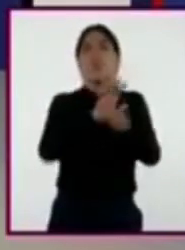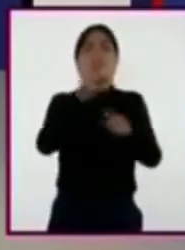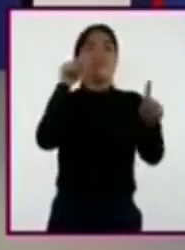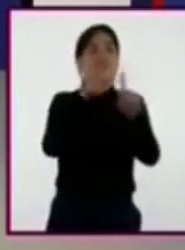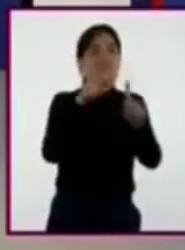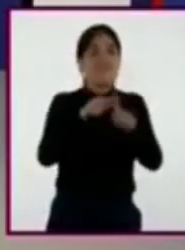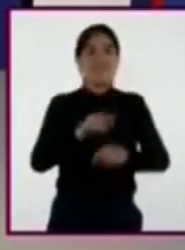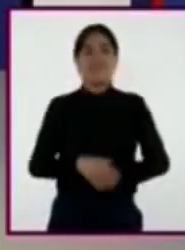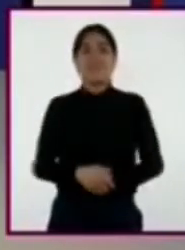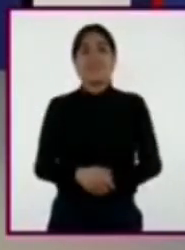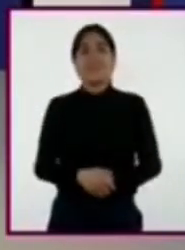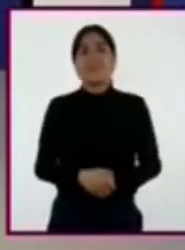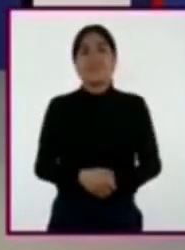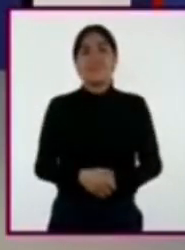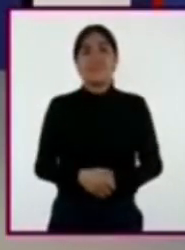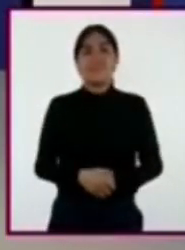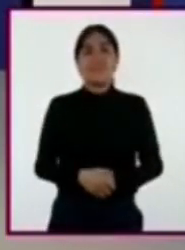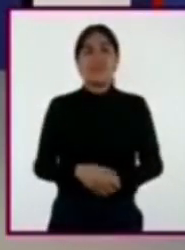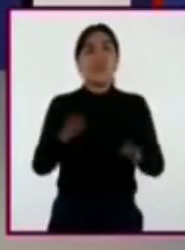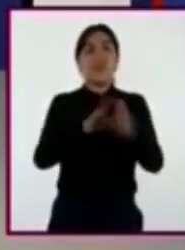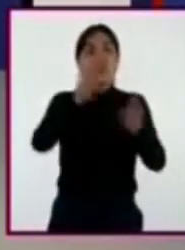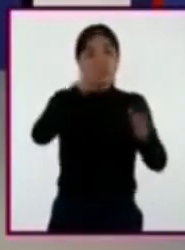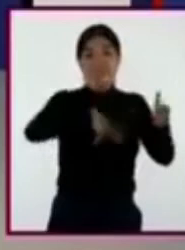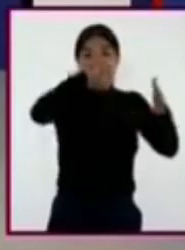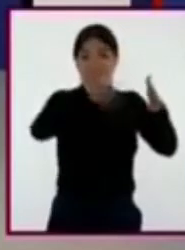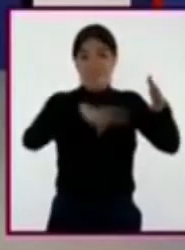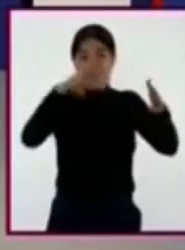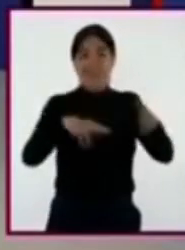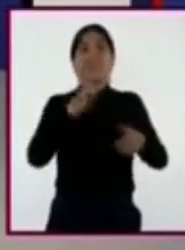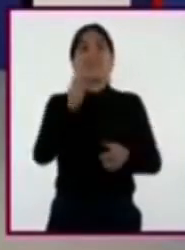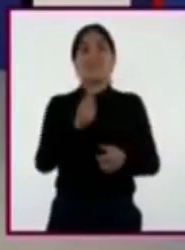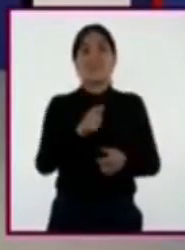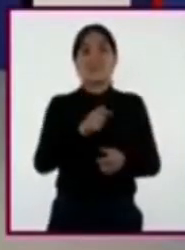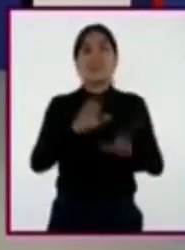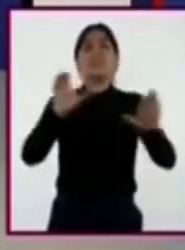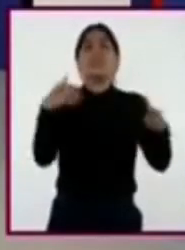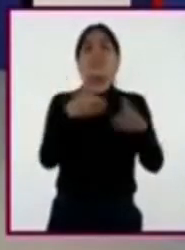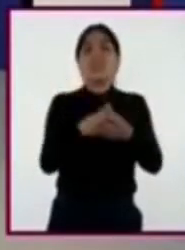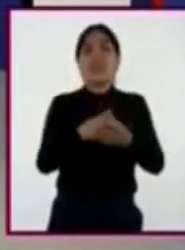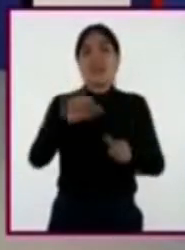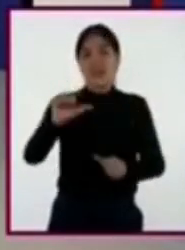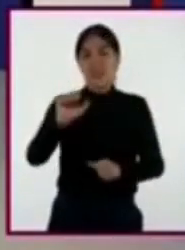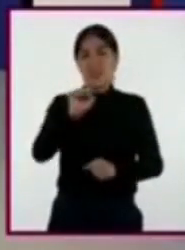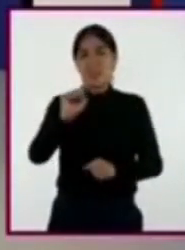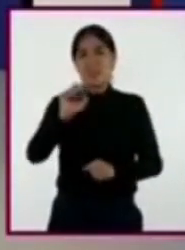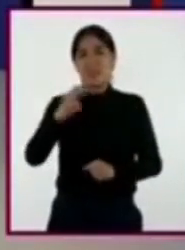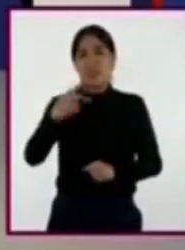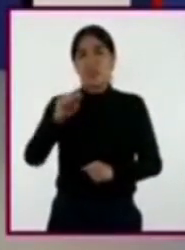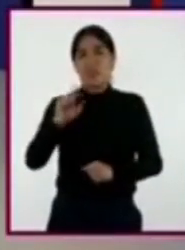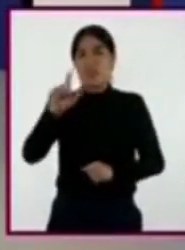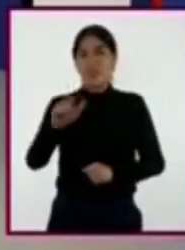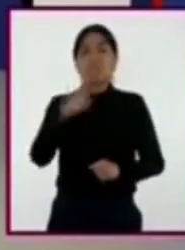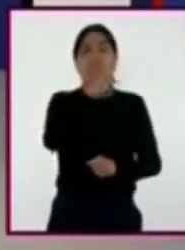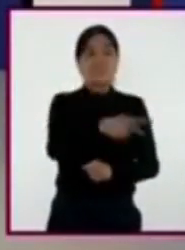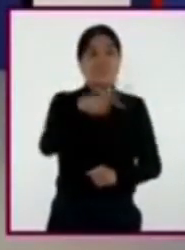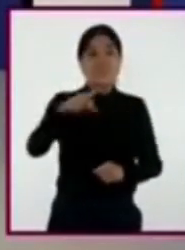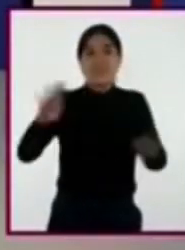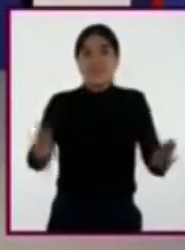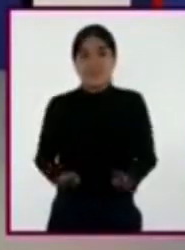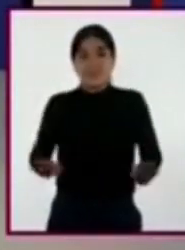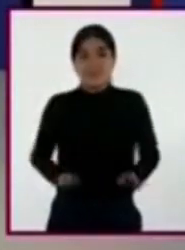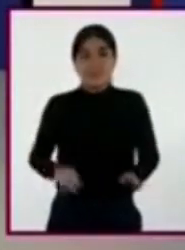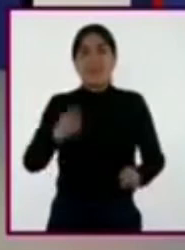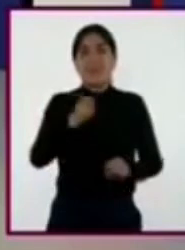común. Como los murales que realizaron los del colectivo Axotl, que desde las características propias de